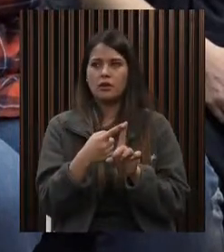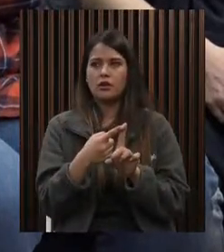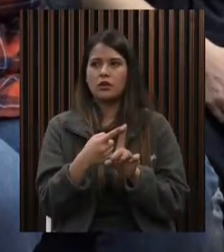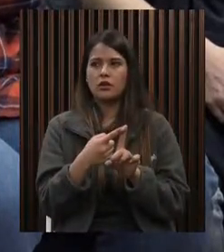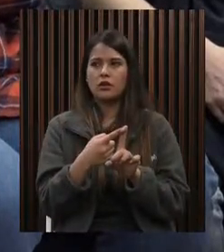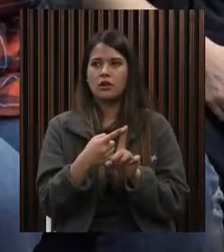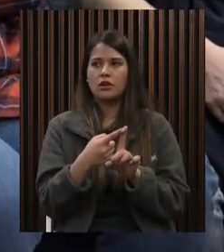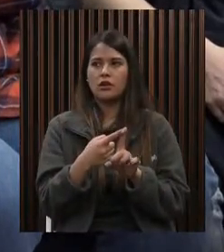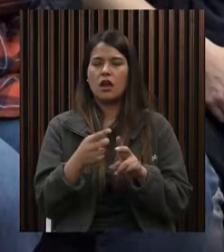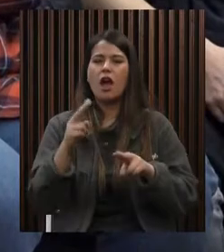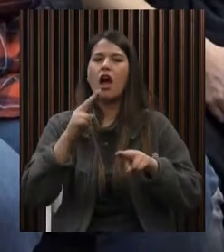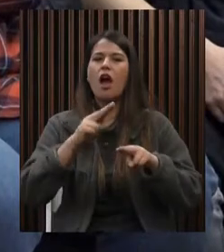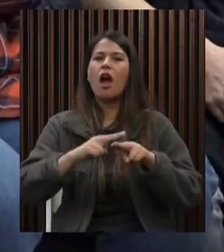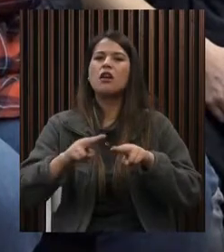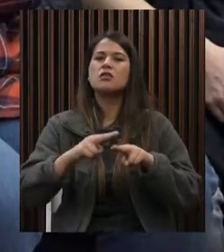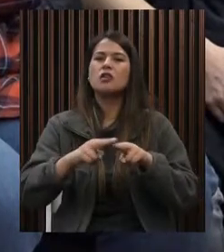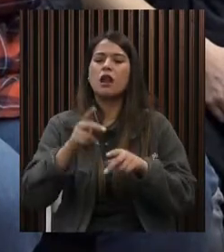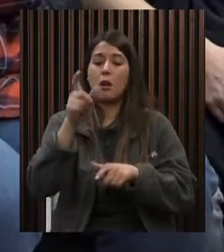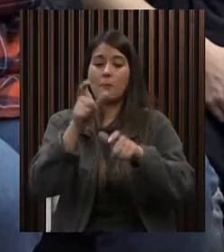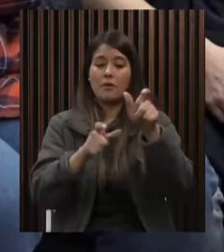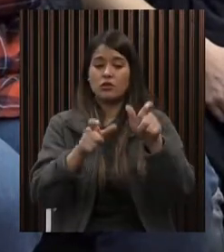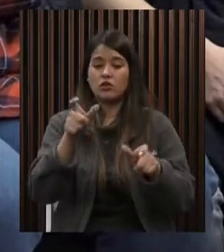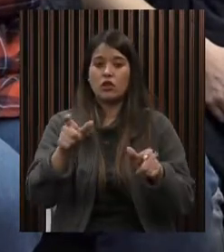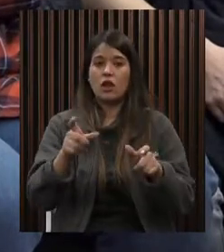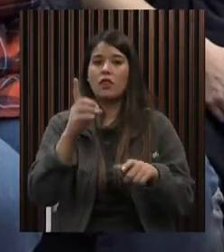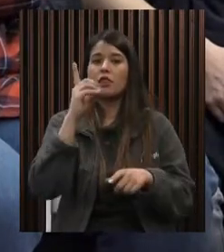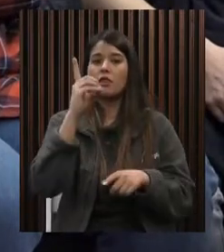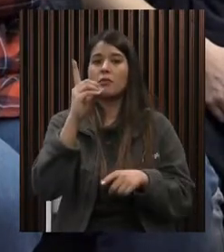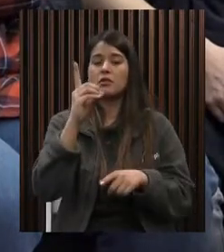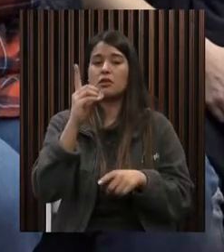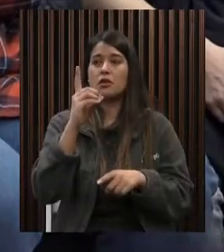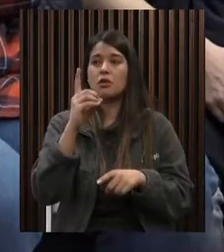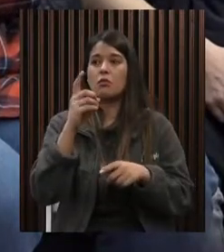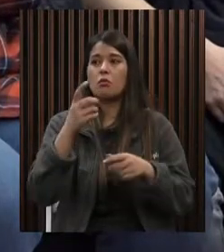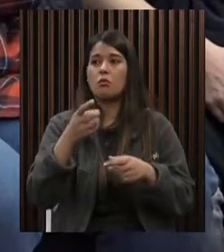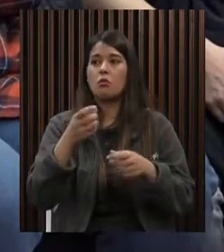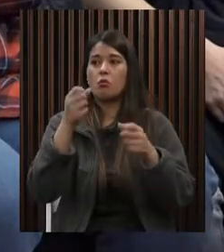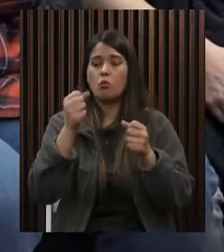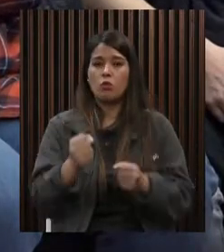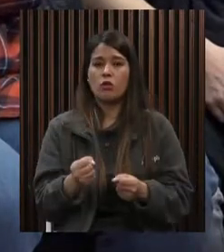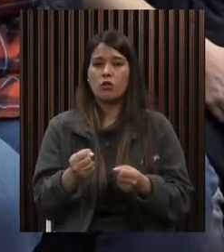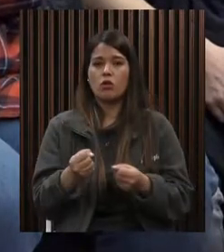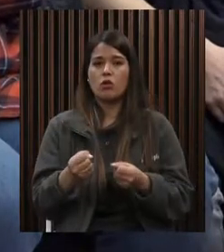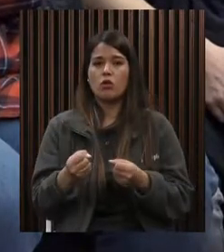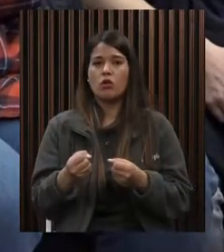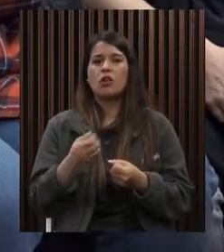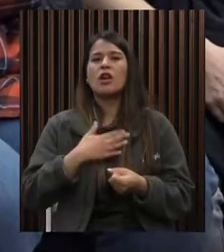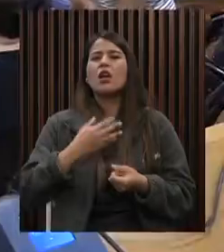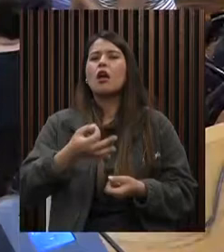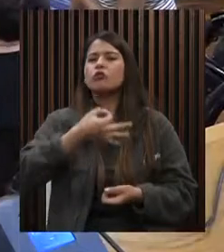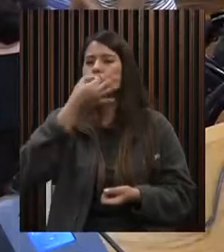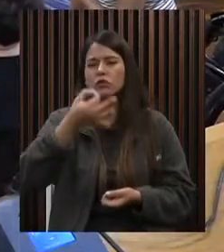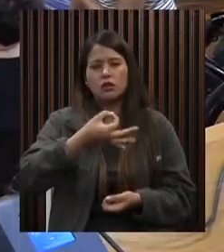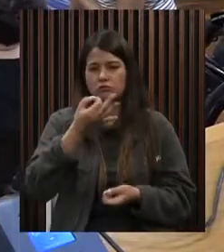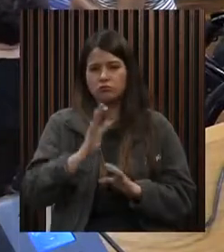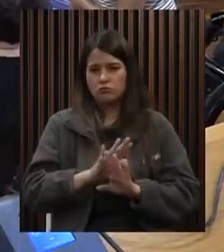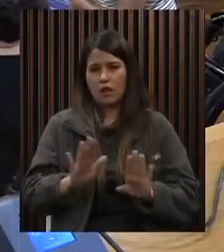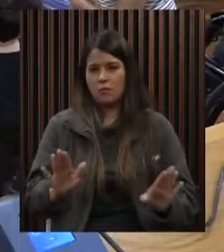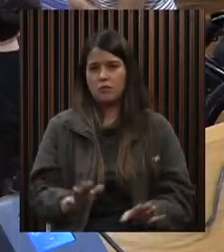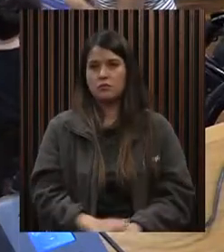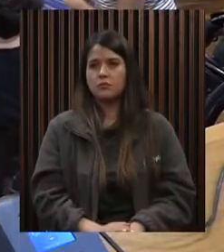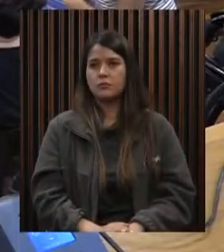hace que las personas con discapacidad participen del mercado. Quería compartirte eso. This